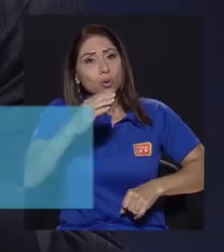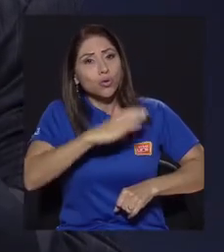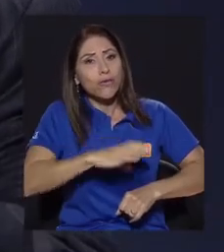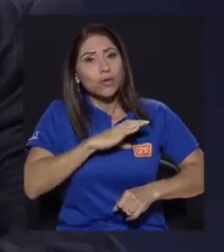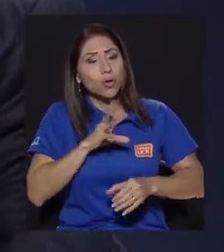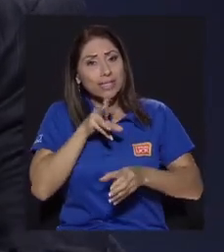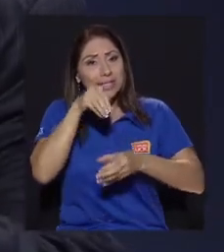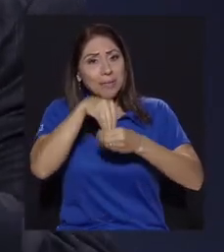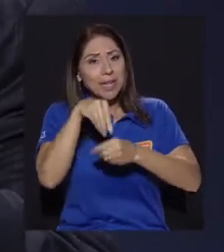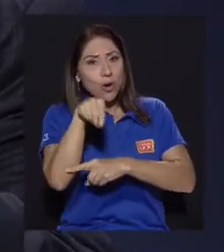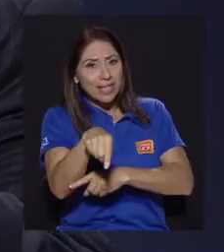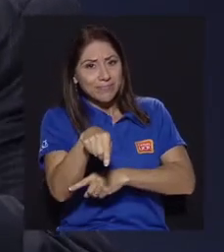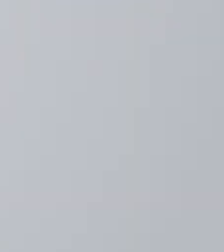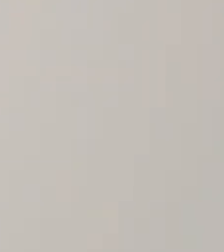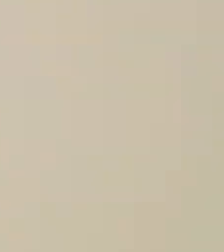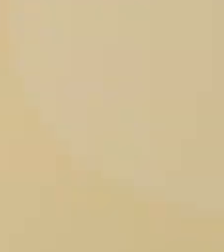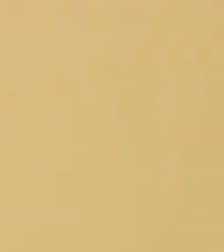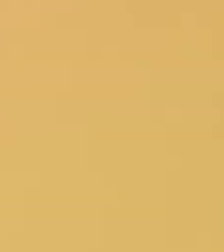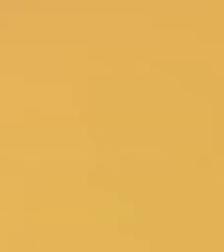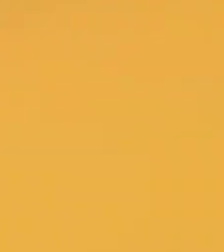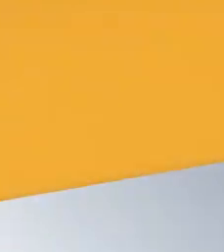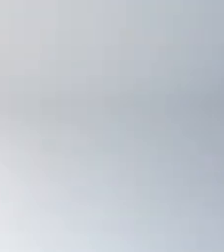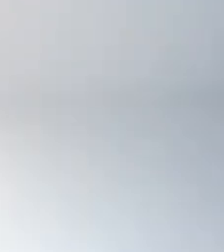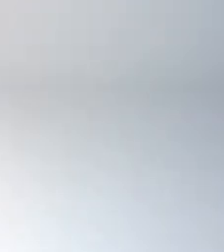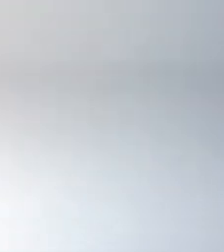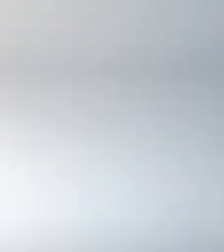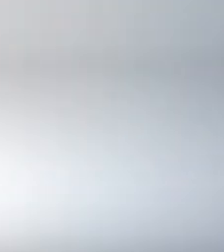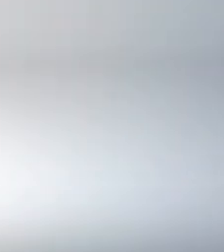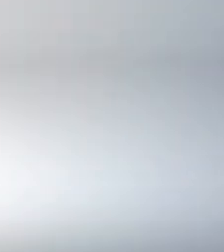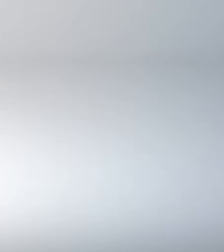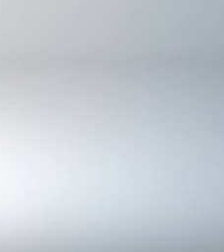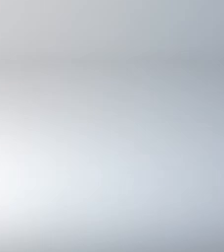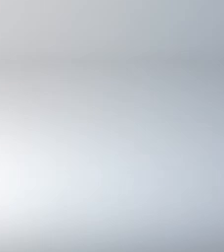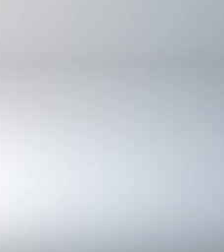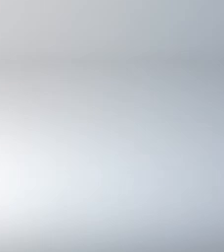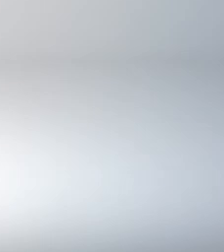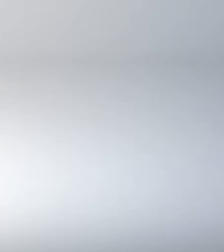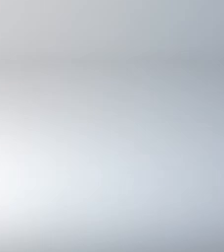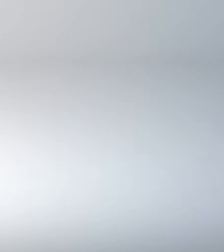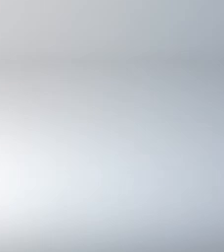repite el jueves 8 a las 11:30 de la mañana. Canal UCR, televisión con sentido.